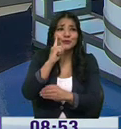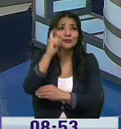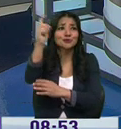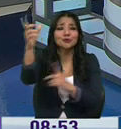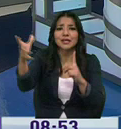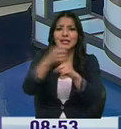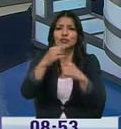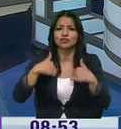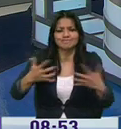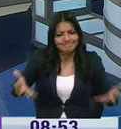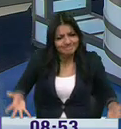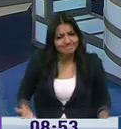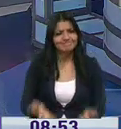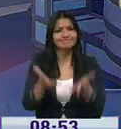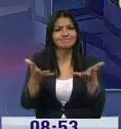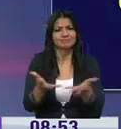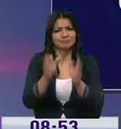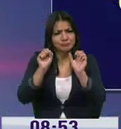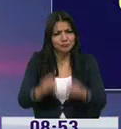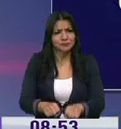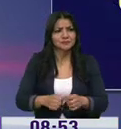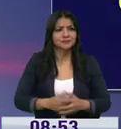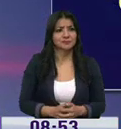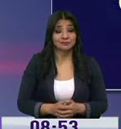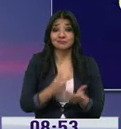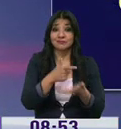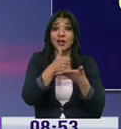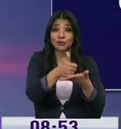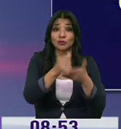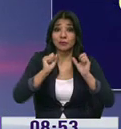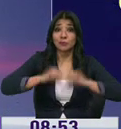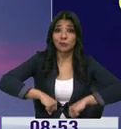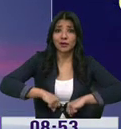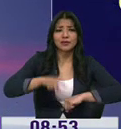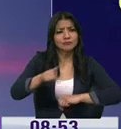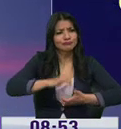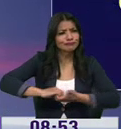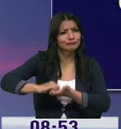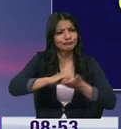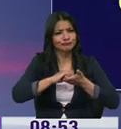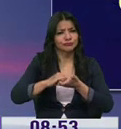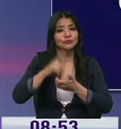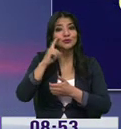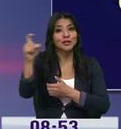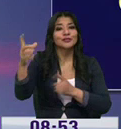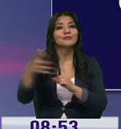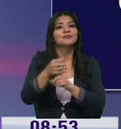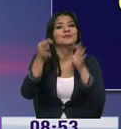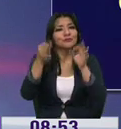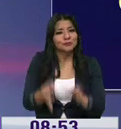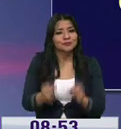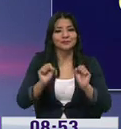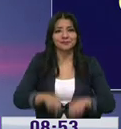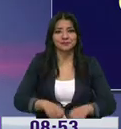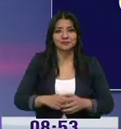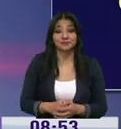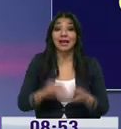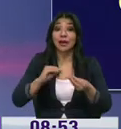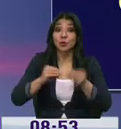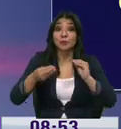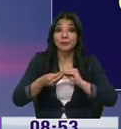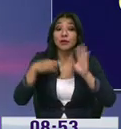impulsa a ustedes, amigos televidentes, para pedirles su ayuda, su solidaridad, para que ayuden a cumplir el sueño de Joao. Poder